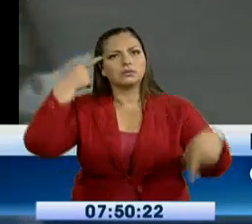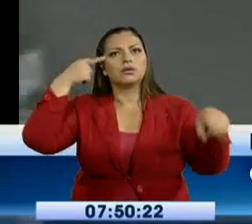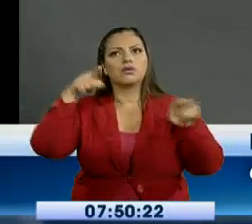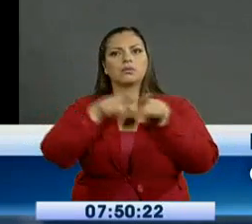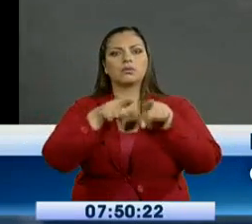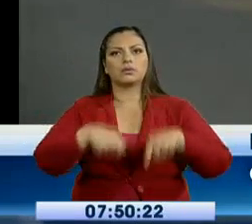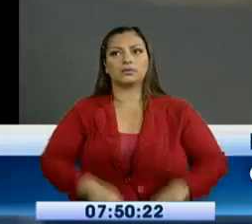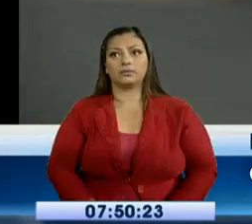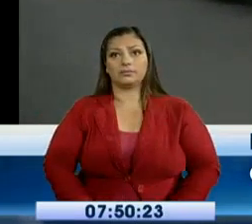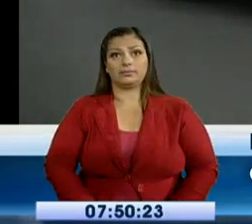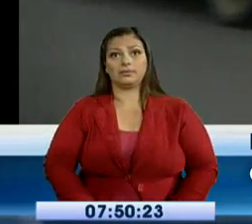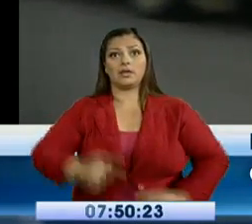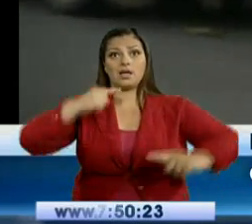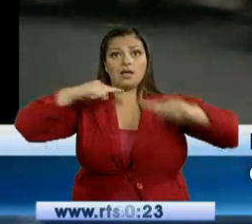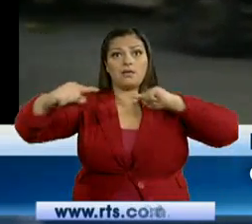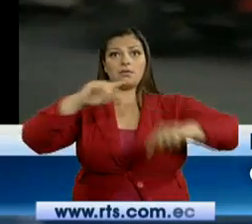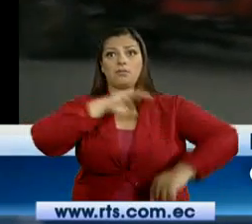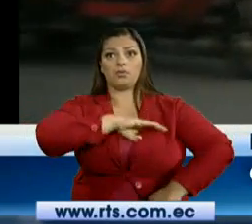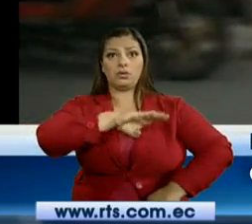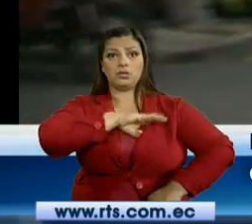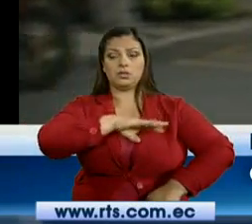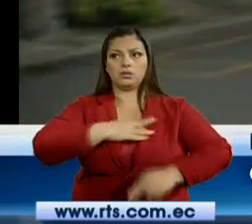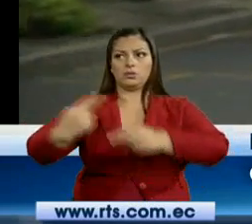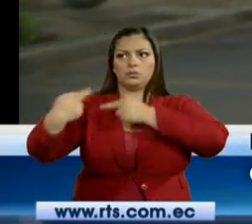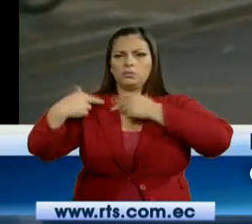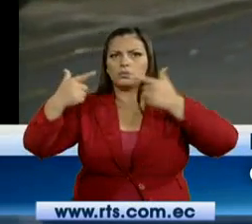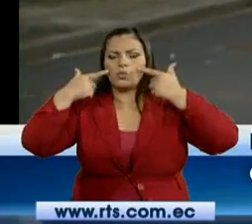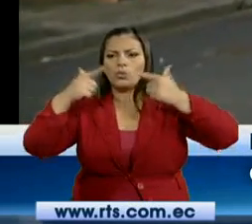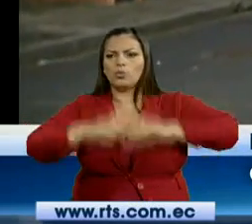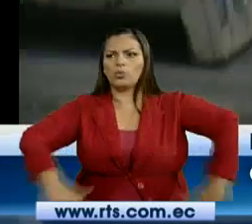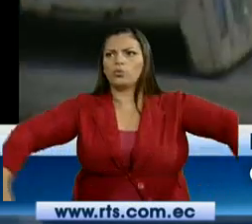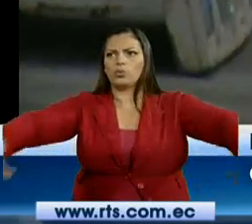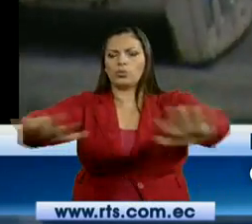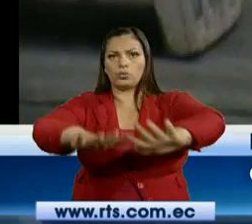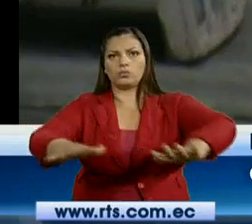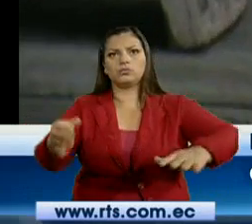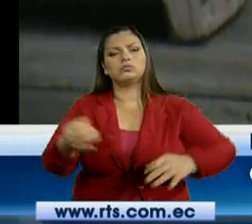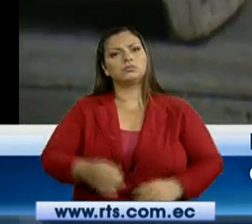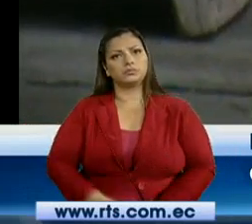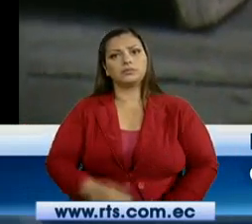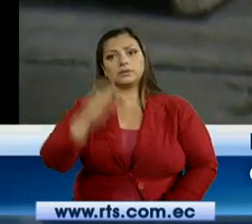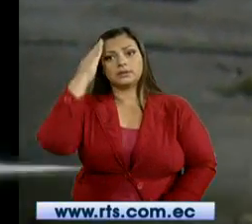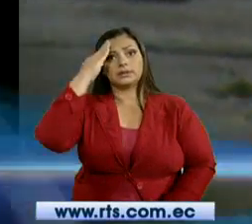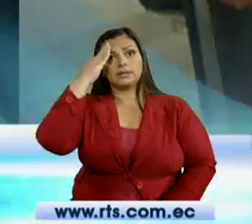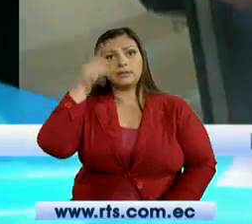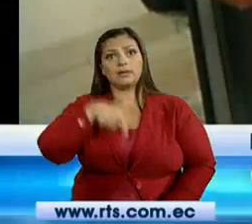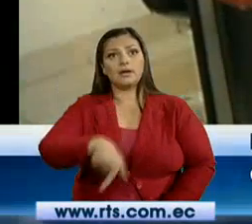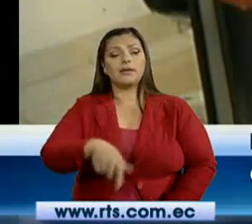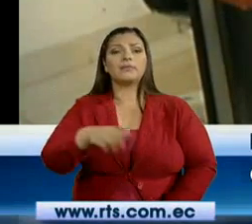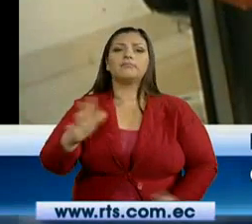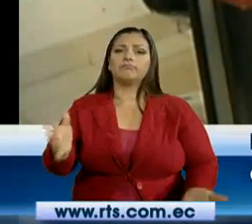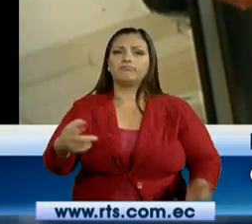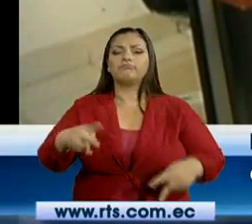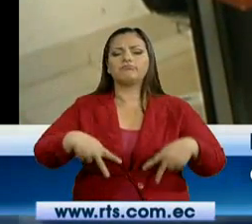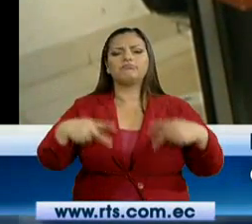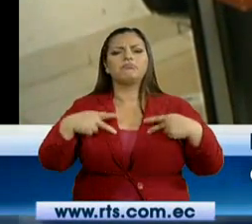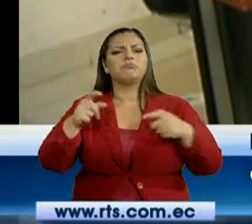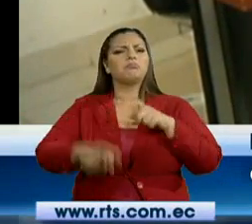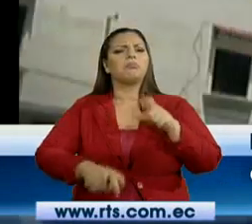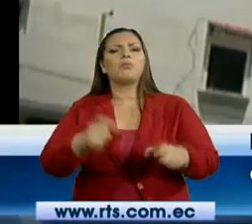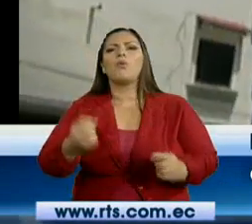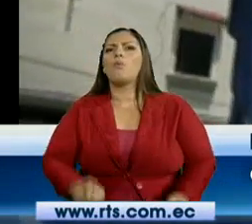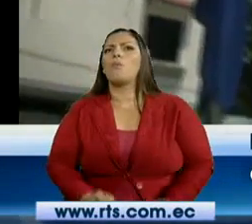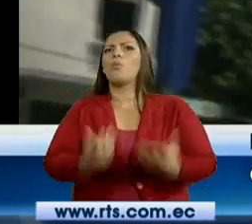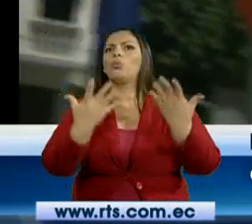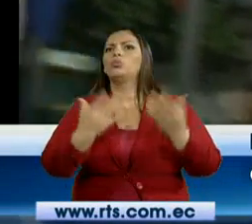zonas conflictivas como La Chala, la calle Salinas y el Batallón, con una población de 53.000 habitantes, enumera algunos de